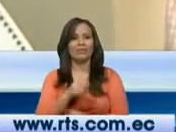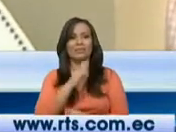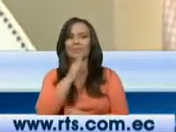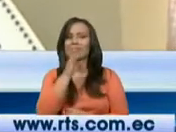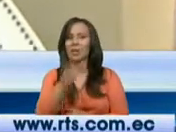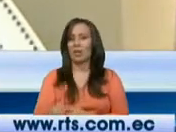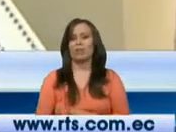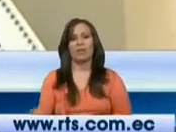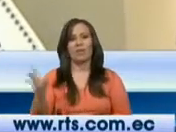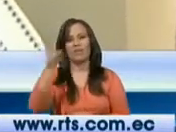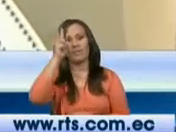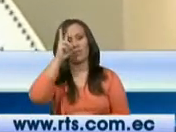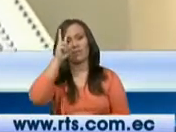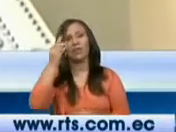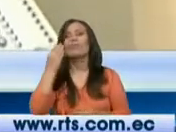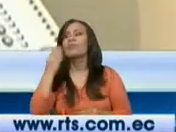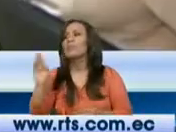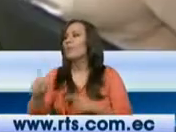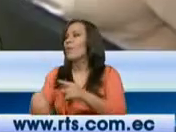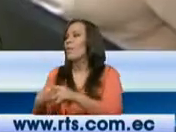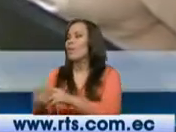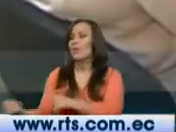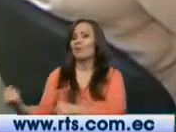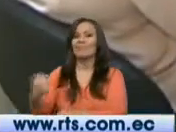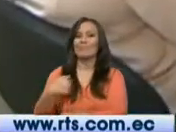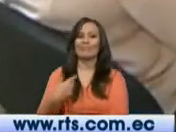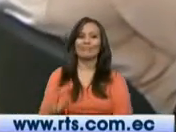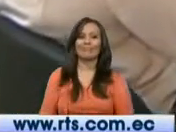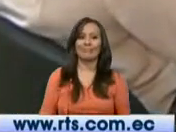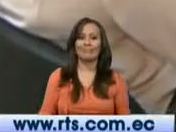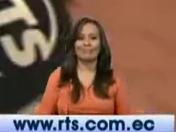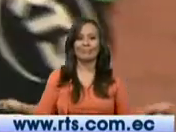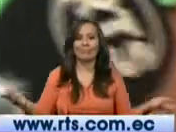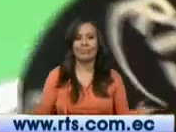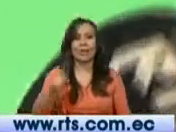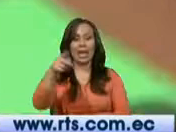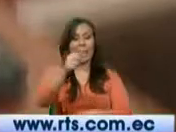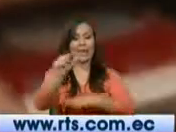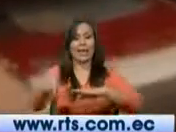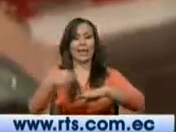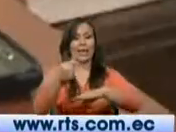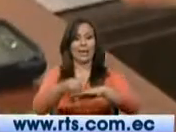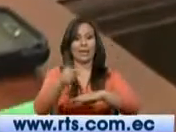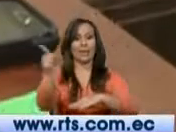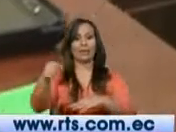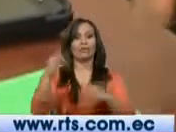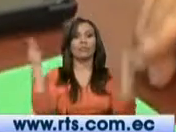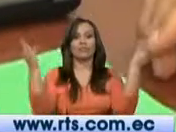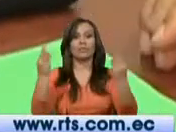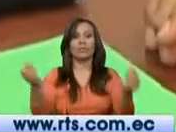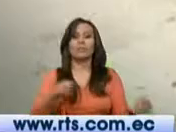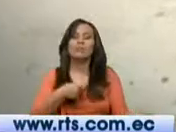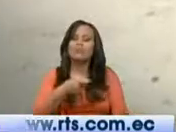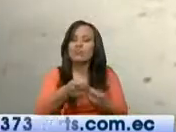decir, no hay saber en qué momento va a atacar. El gerente de la fundación considera que los controles a las recicladoras y